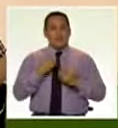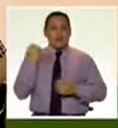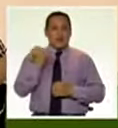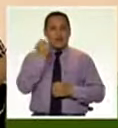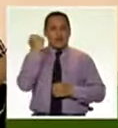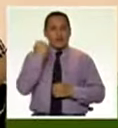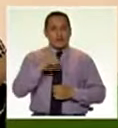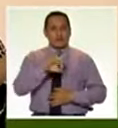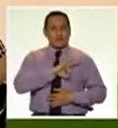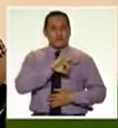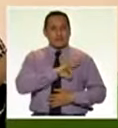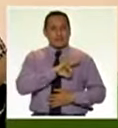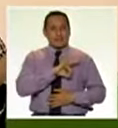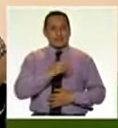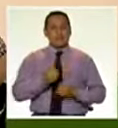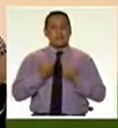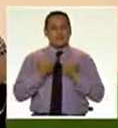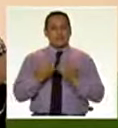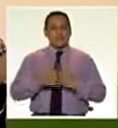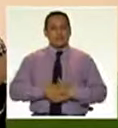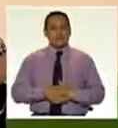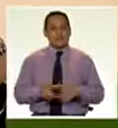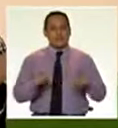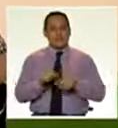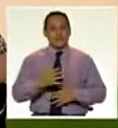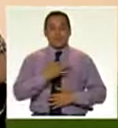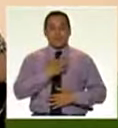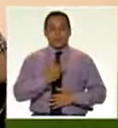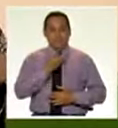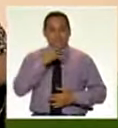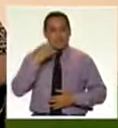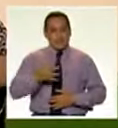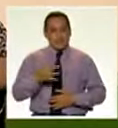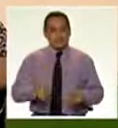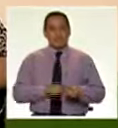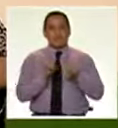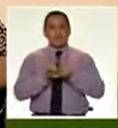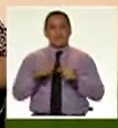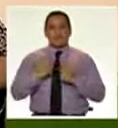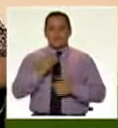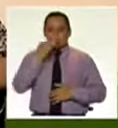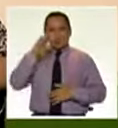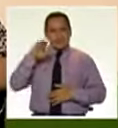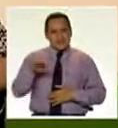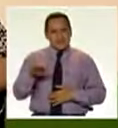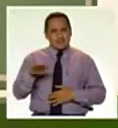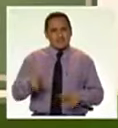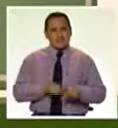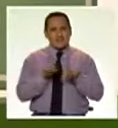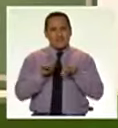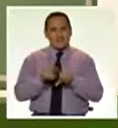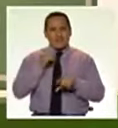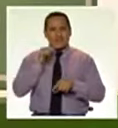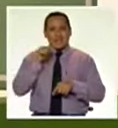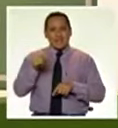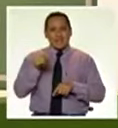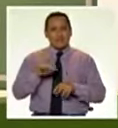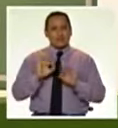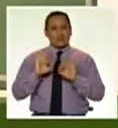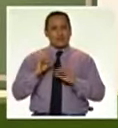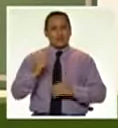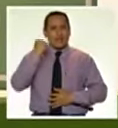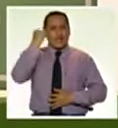esas medallas? ¿Ah? De verdad, qué gusto nos da. Y acá tenemos a una pequeña. Claro. Ah, ella es justamente